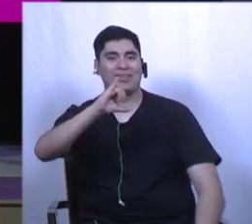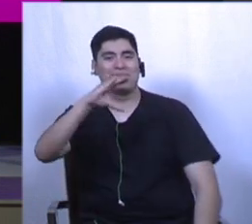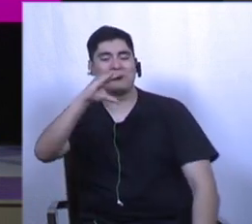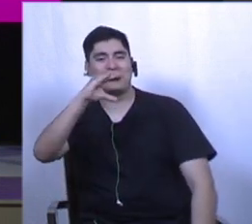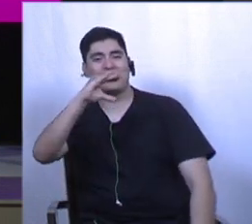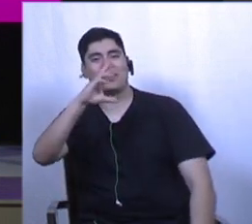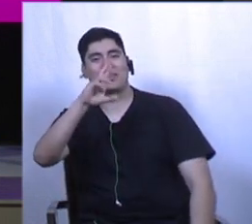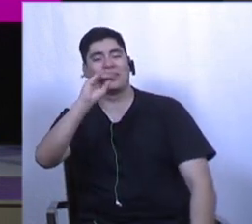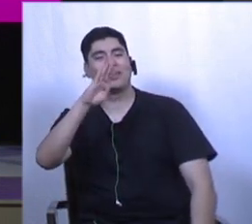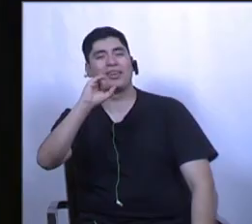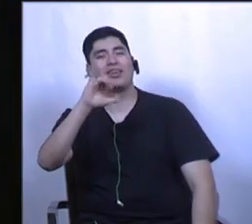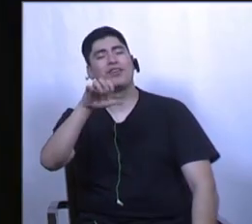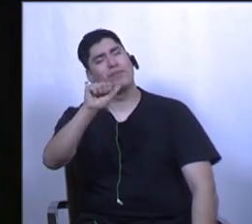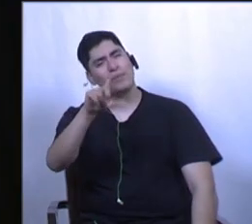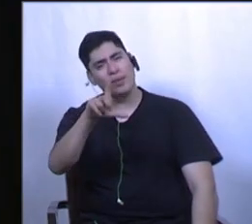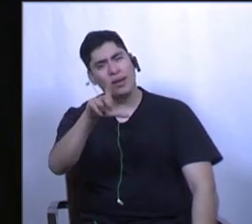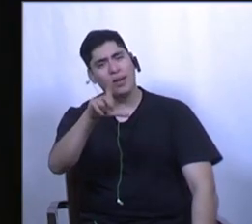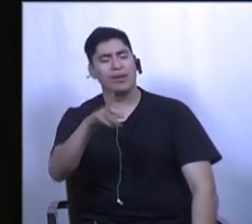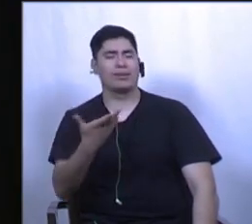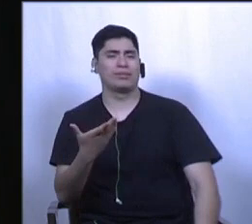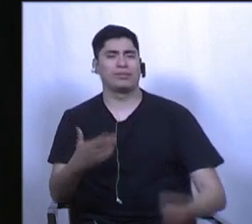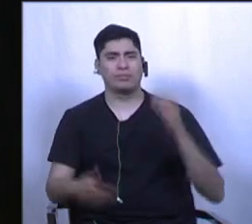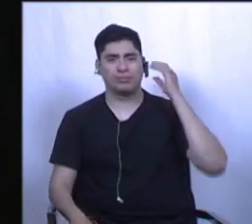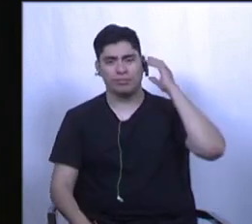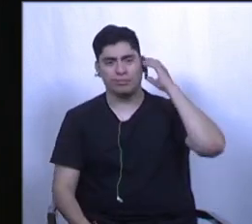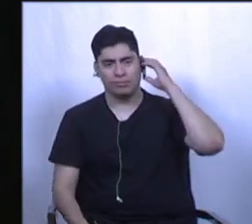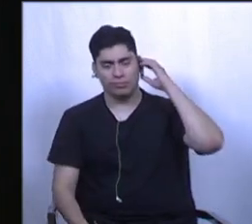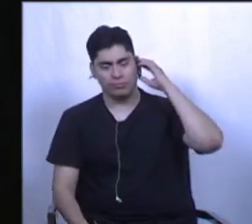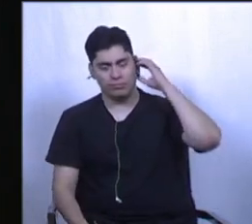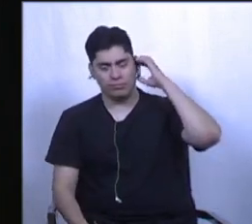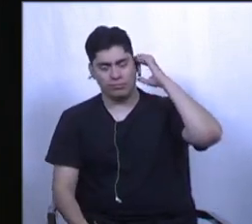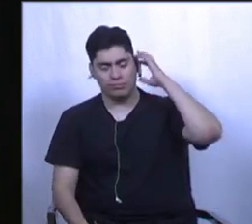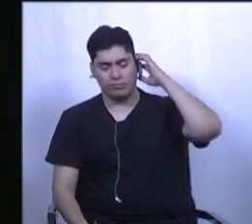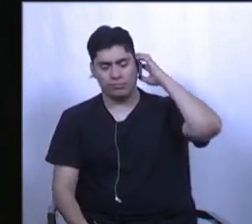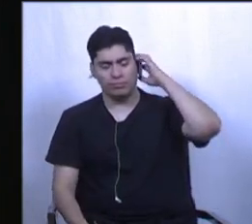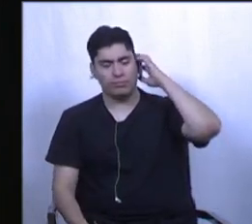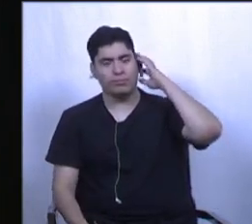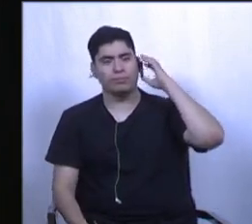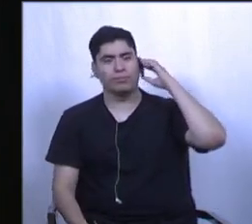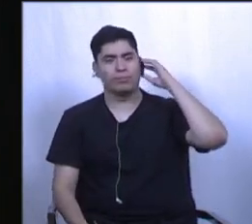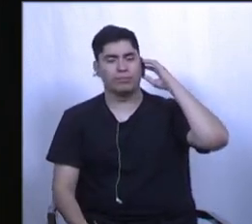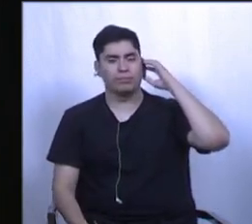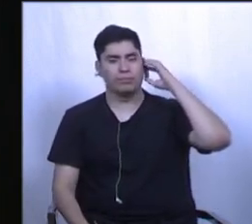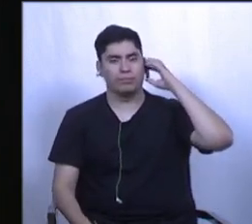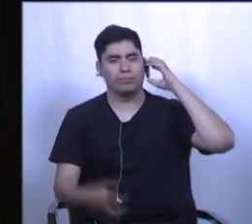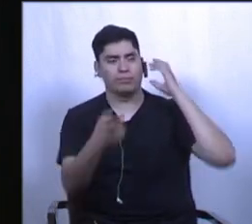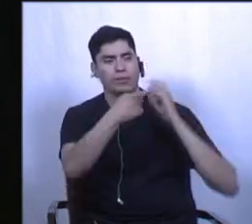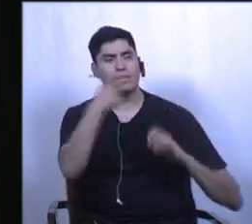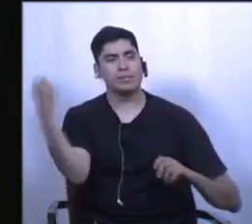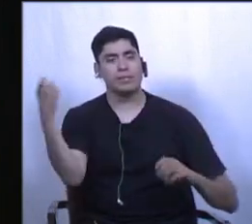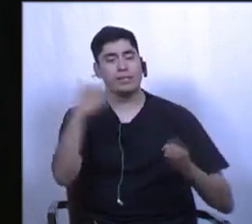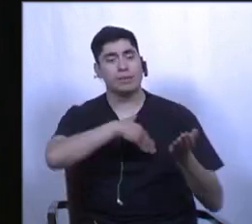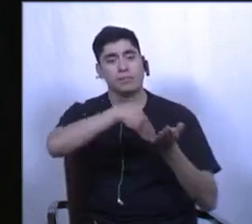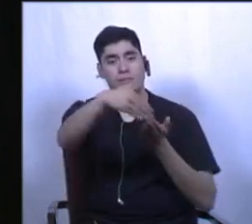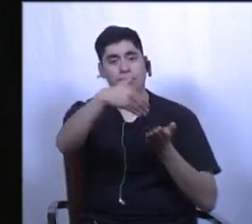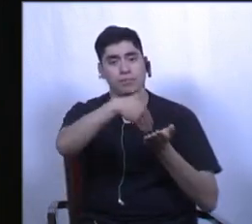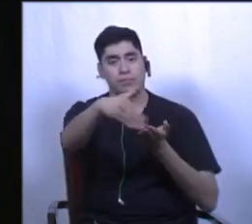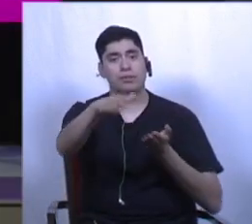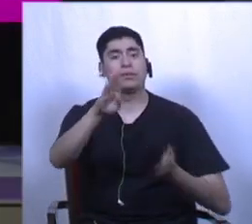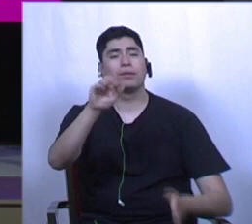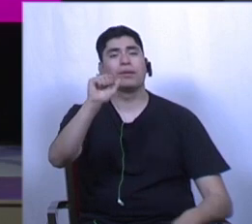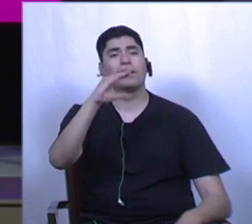donde vemos comunidades microbiales complejas y en realidad hay 100 millones de veces más de bacterias en la